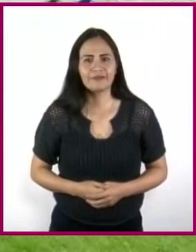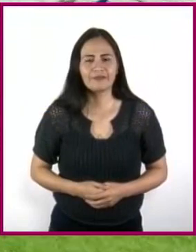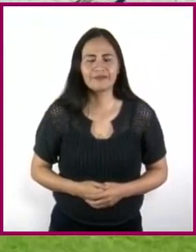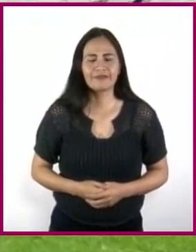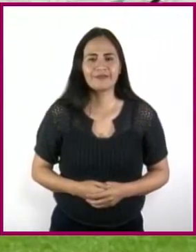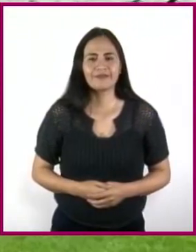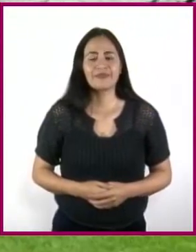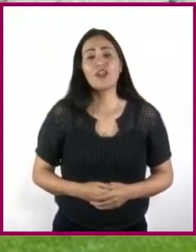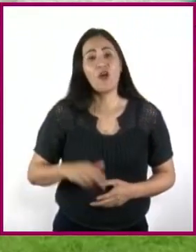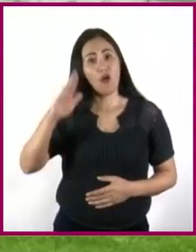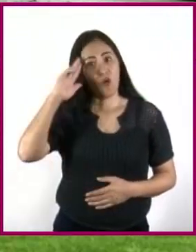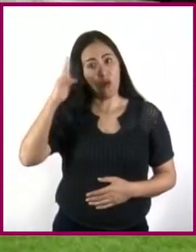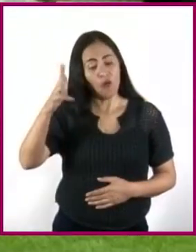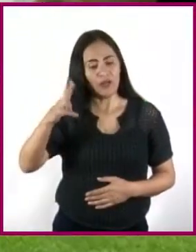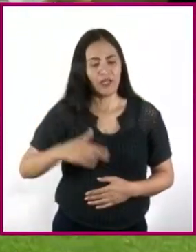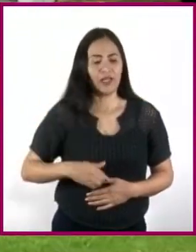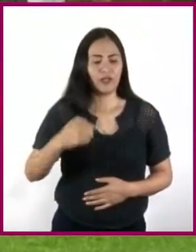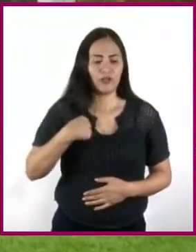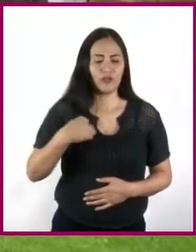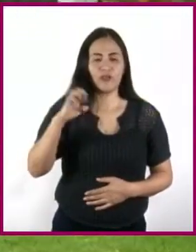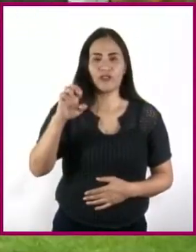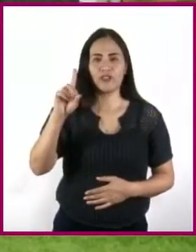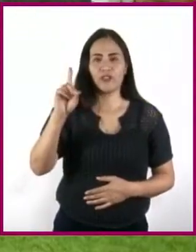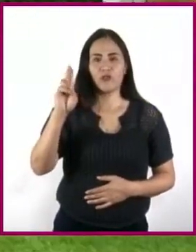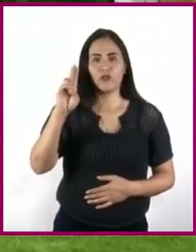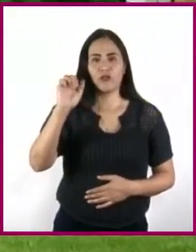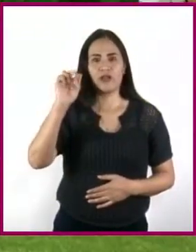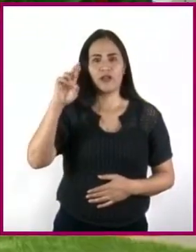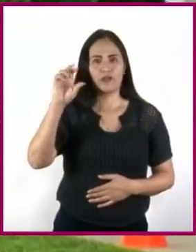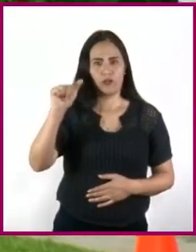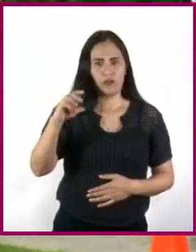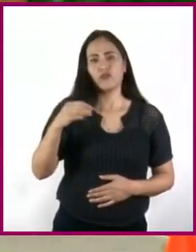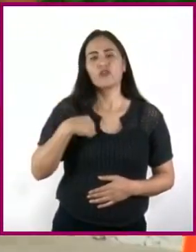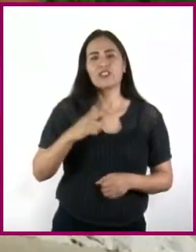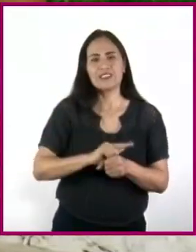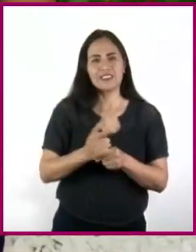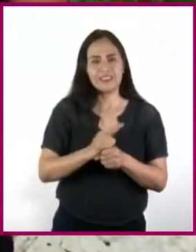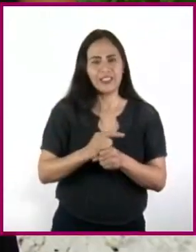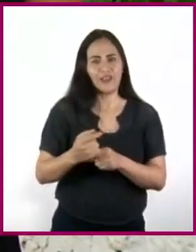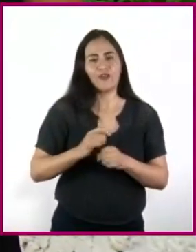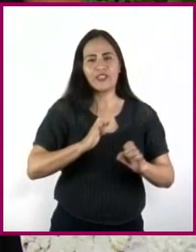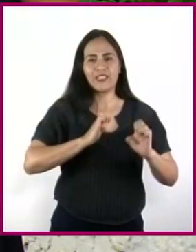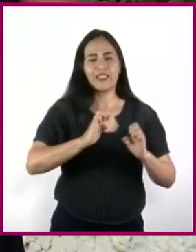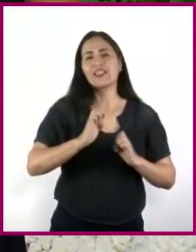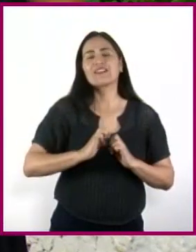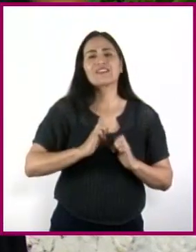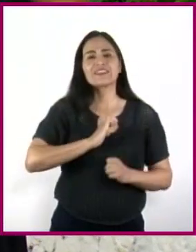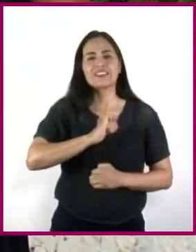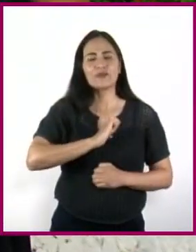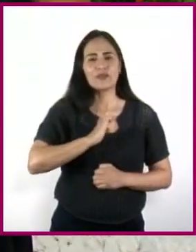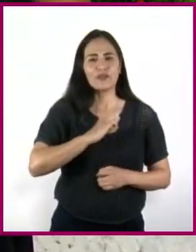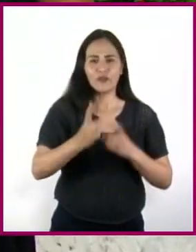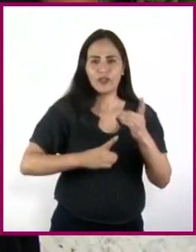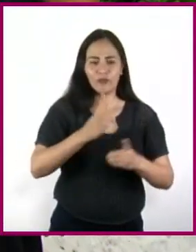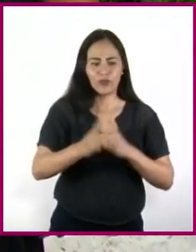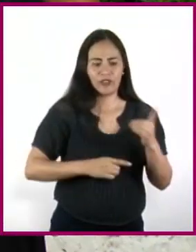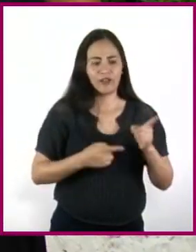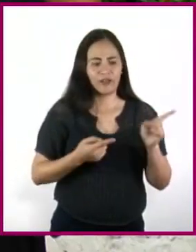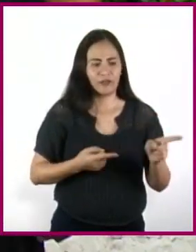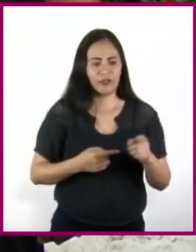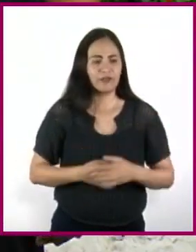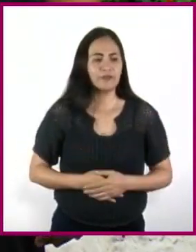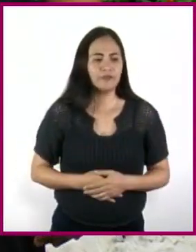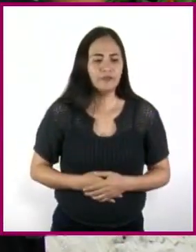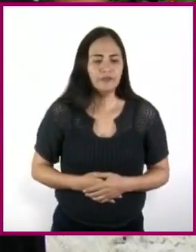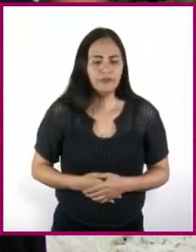Hola, ¿qué tal? Yo soy Coach Lalo, licenciado en entrenamiento deportivo. Me acompaña Jacqueline Lagos, licenciada en ciencias de deporte. En esta ocasión